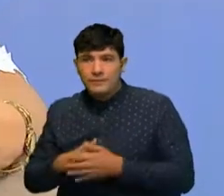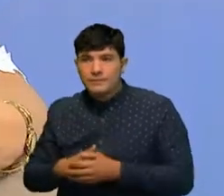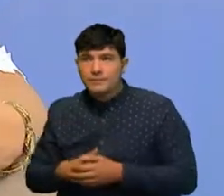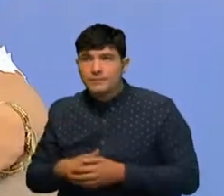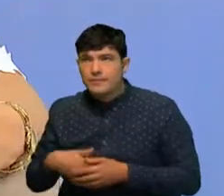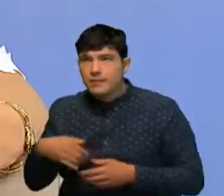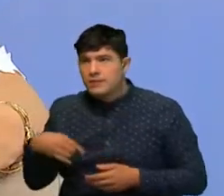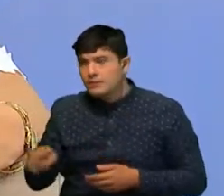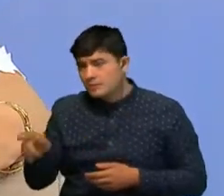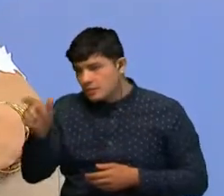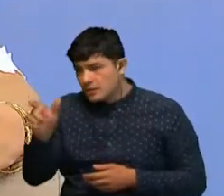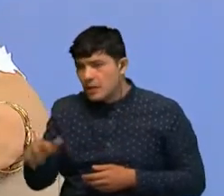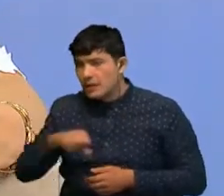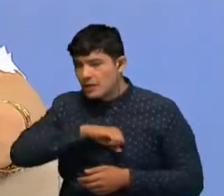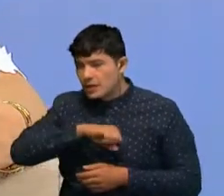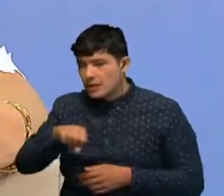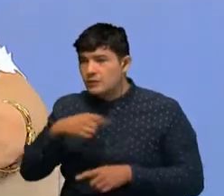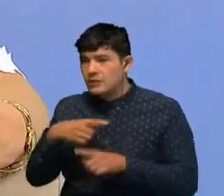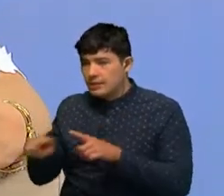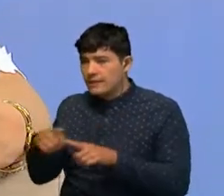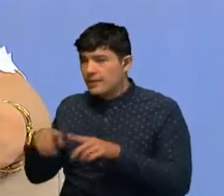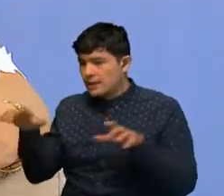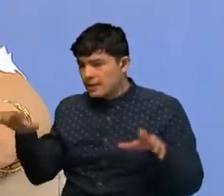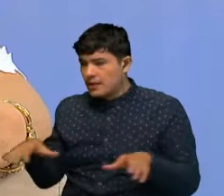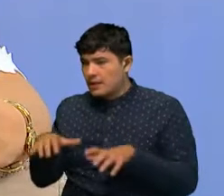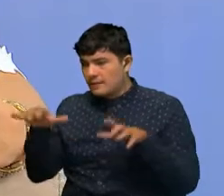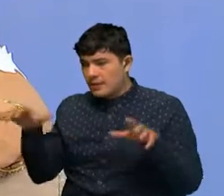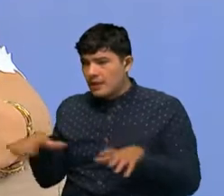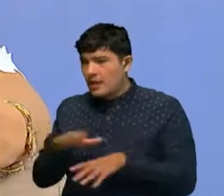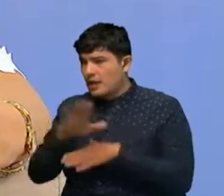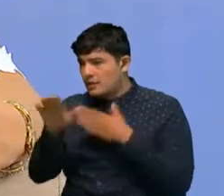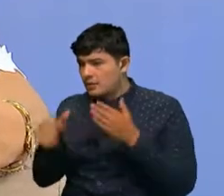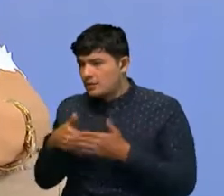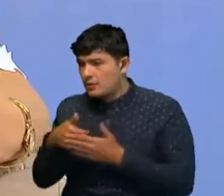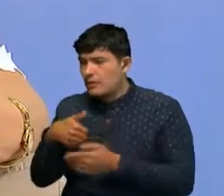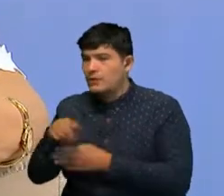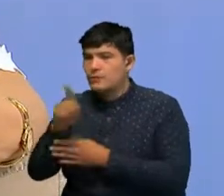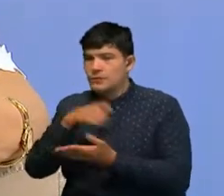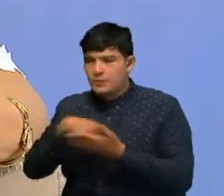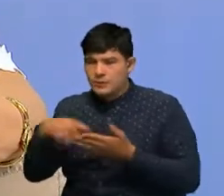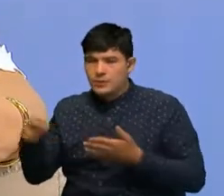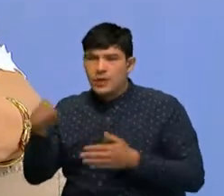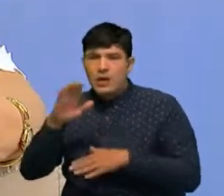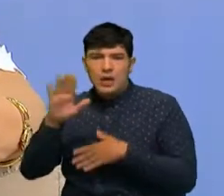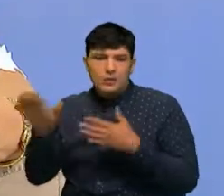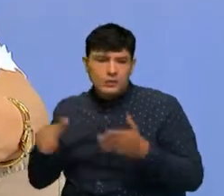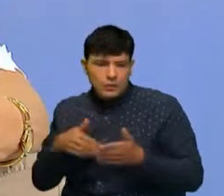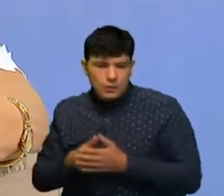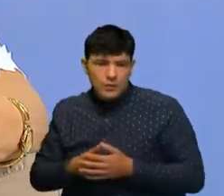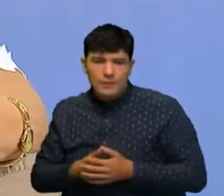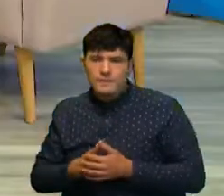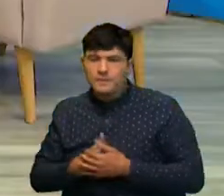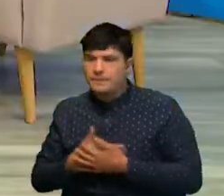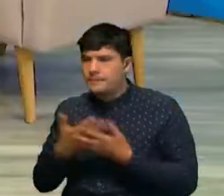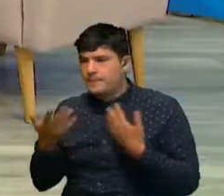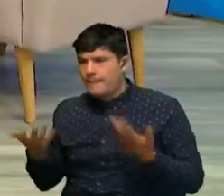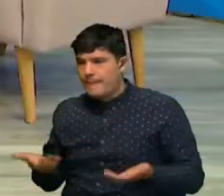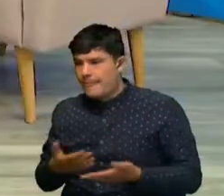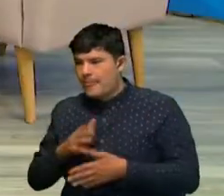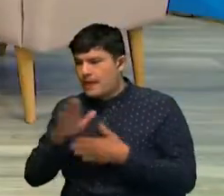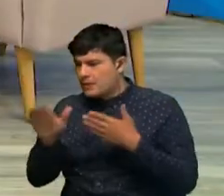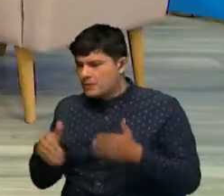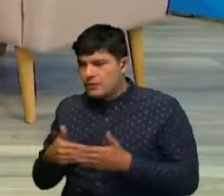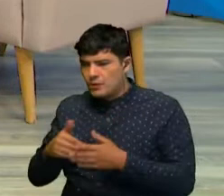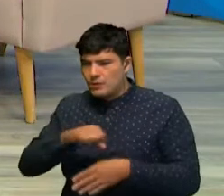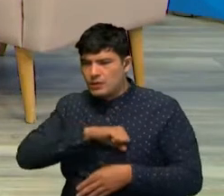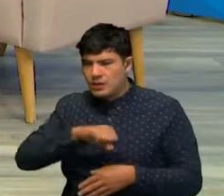ella tendrá derecho a todas sus actividades, a todas sus contrataciones, a todos los derechos que